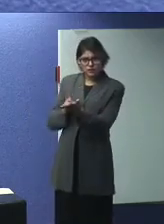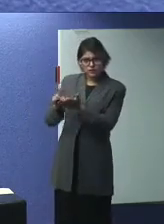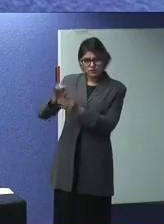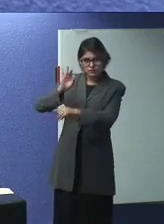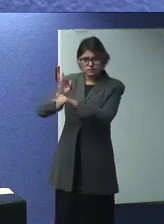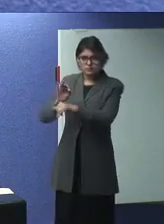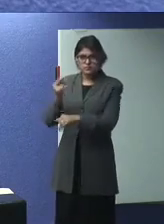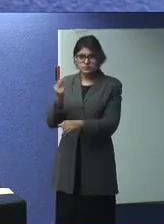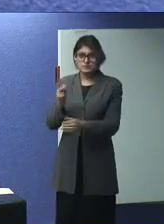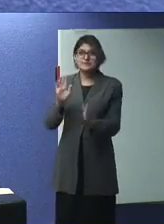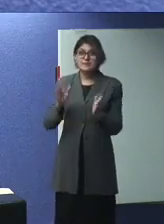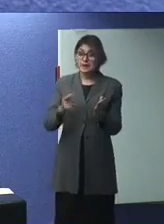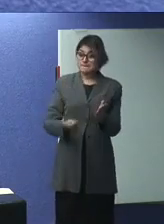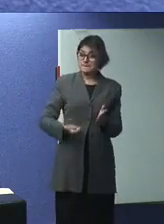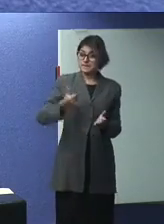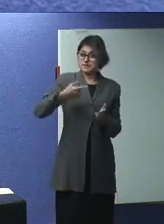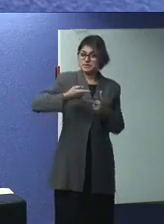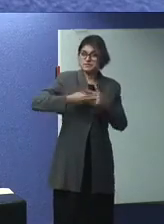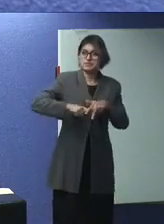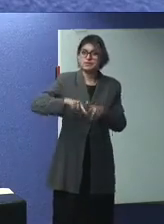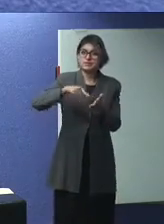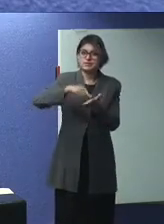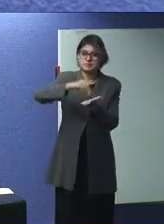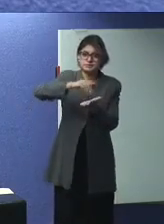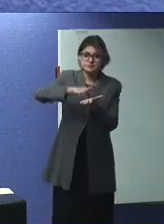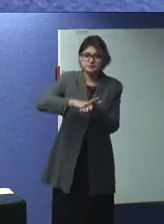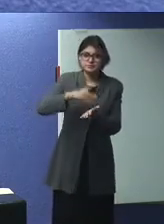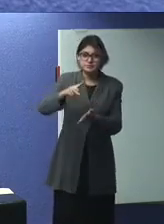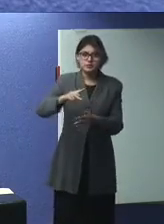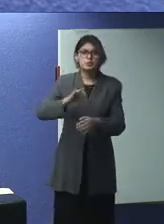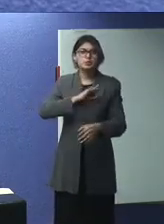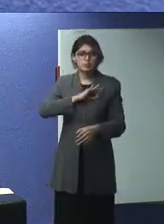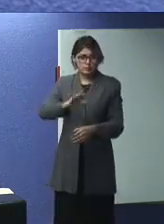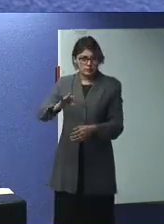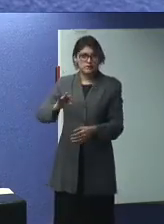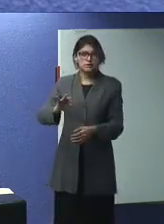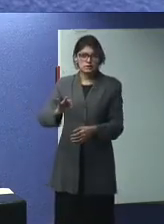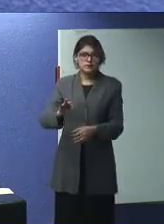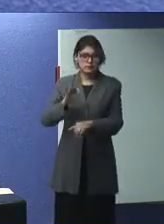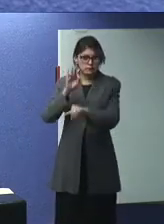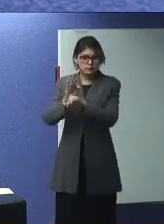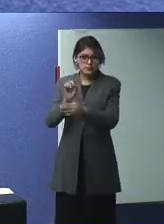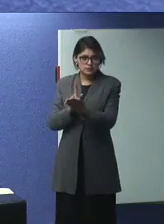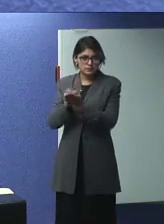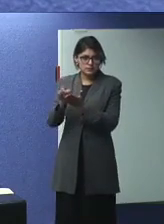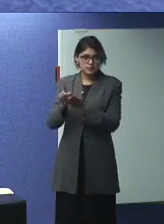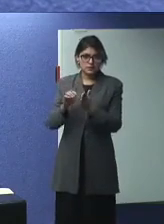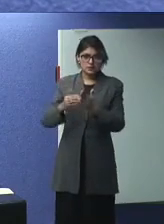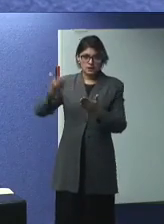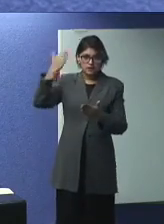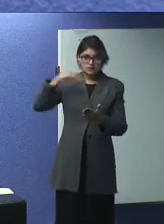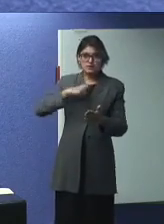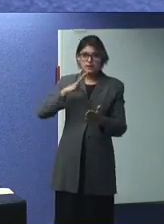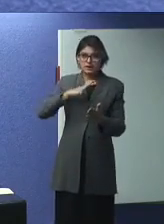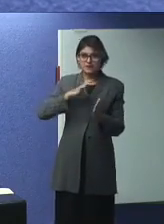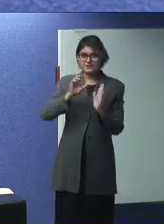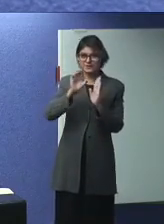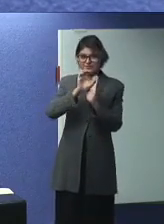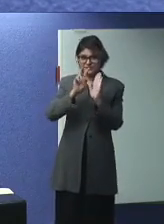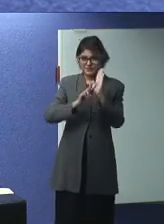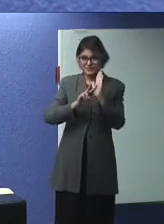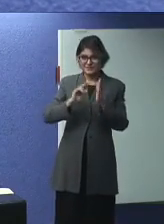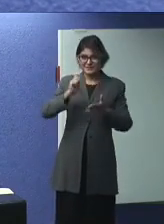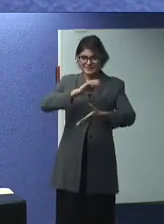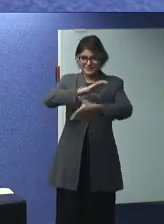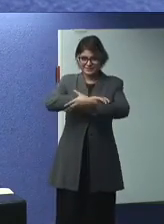un instrumento jurídico se reconoce esa titularidad. Si bien existían otros ordenamientos como la Convención Interamericana para la